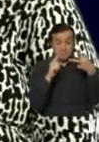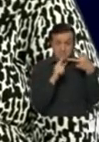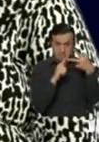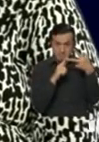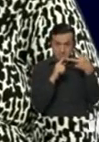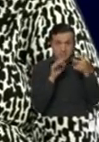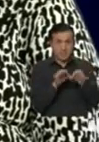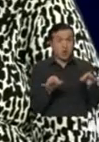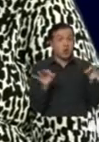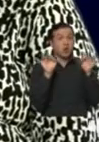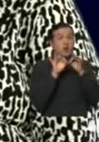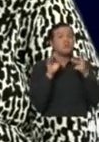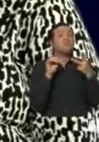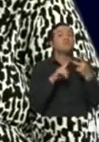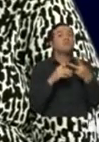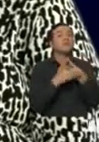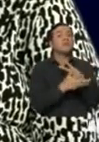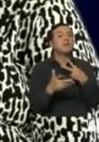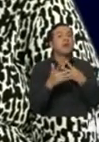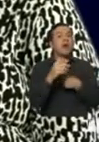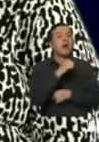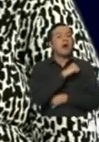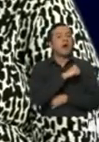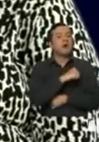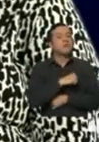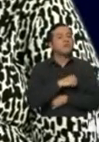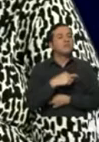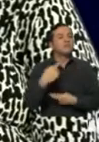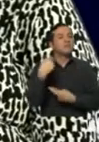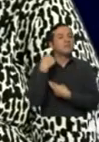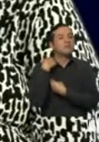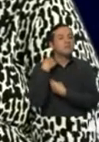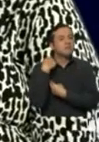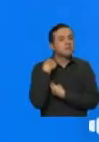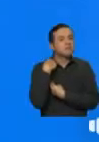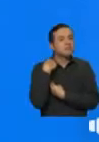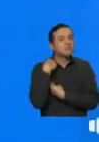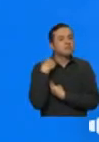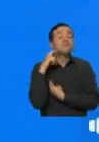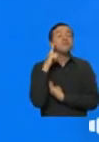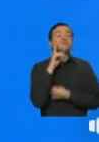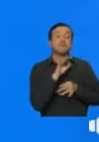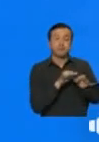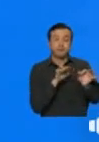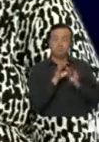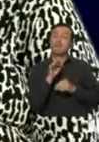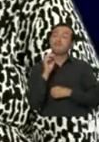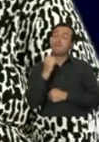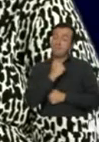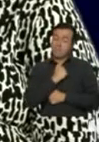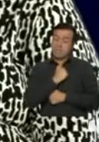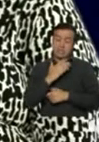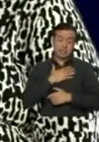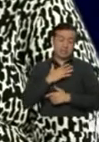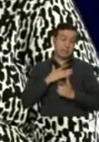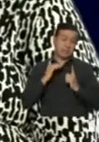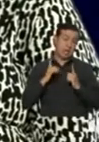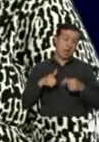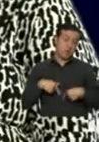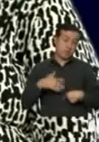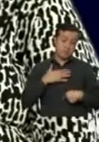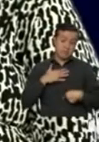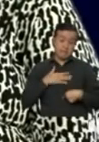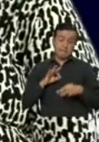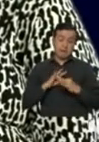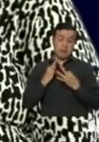importante es la actitud de responsabilidad. Muy importante. Frente a mi salud, la salud